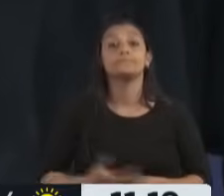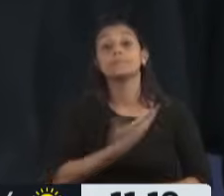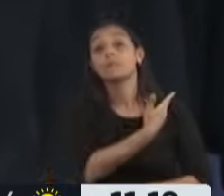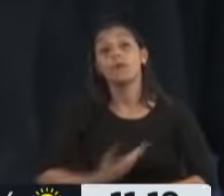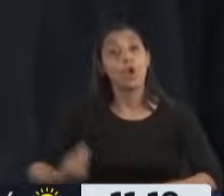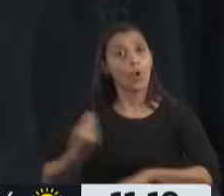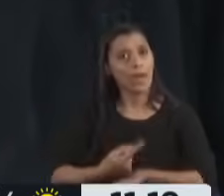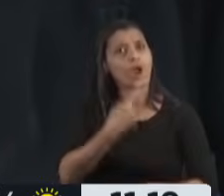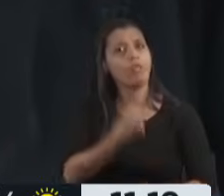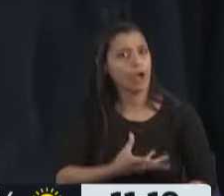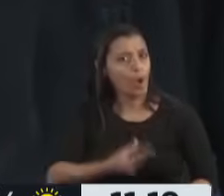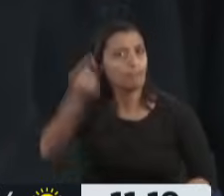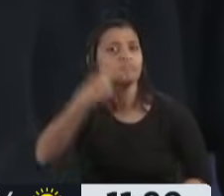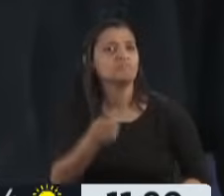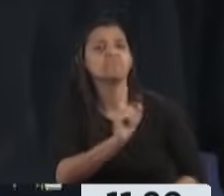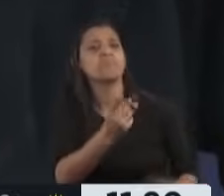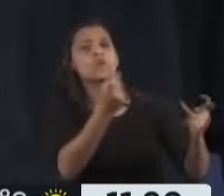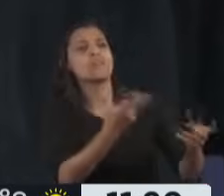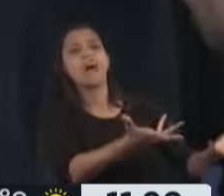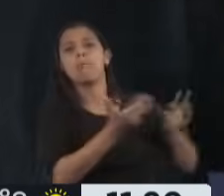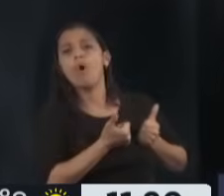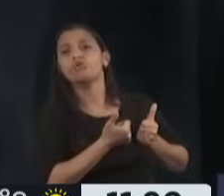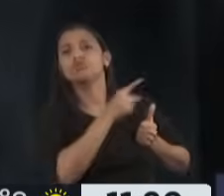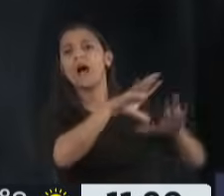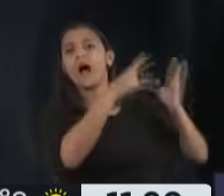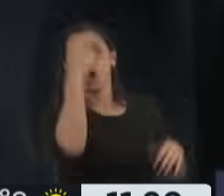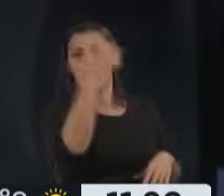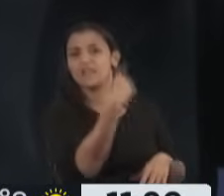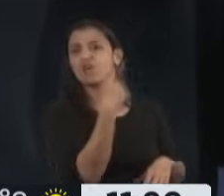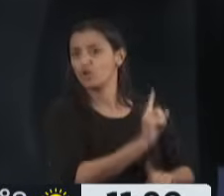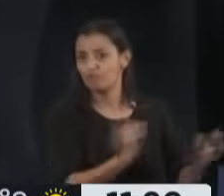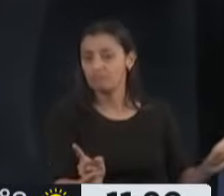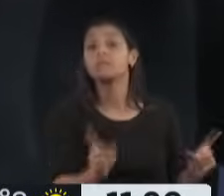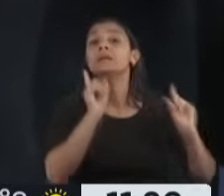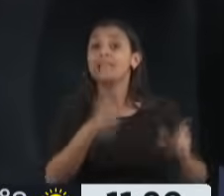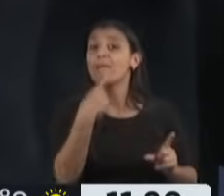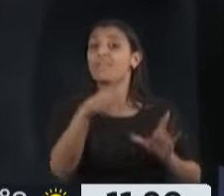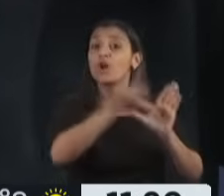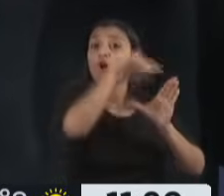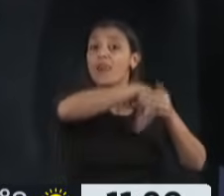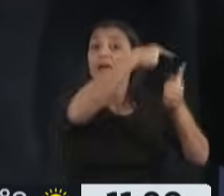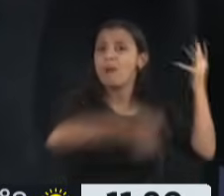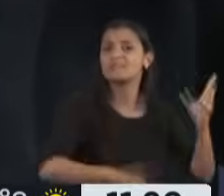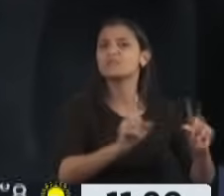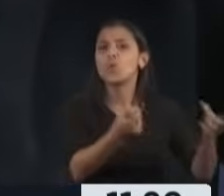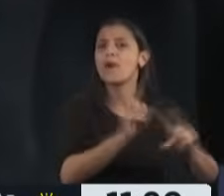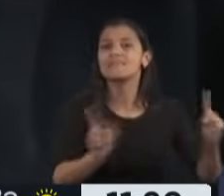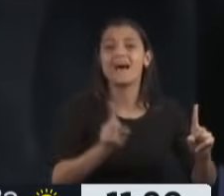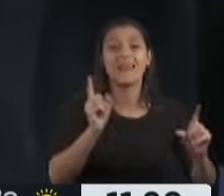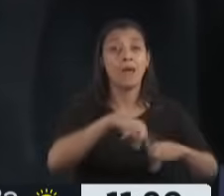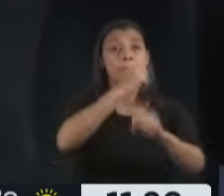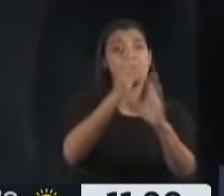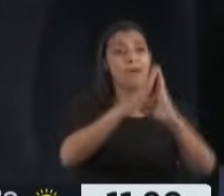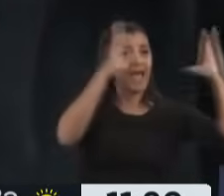dijo el gobierno que no necesitaba del Congreso, incluso algunos funcionarios llegaron a decir que la ley bases no era 100% necesaria para esta primera etapa